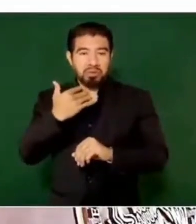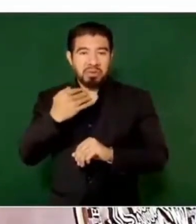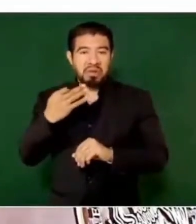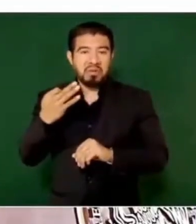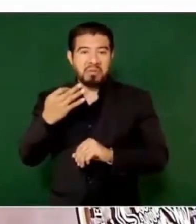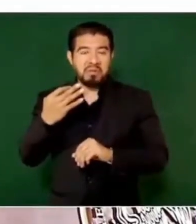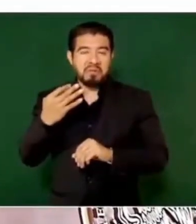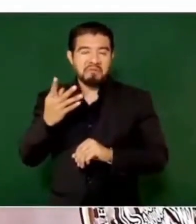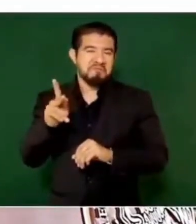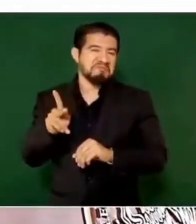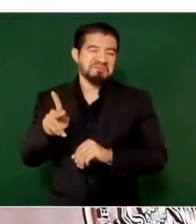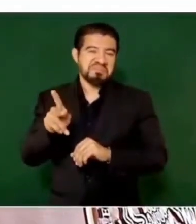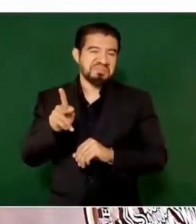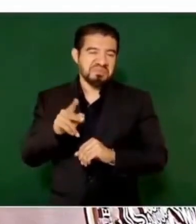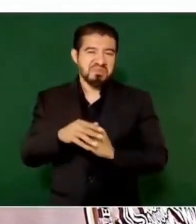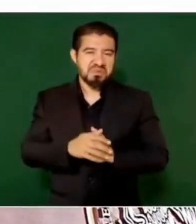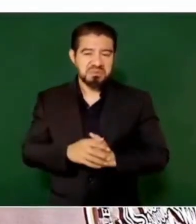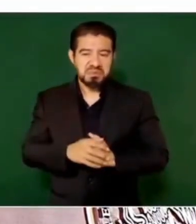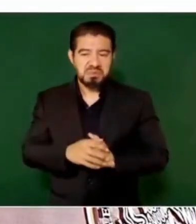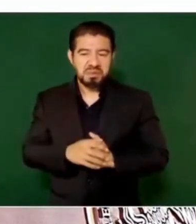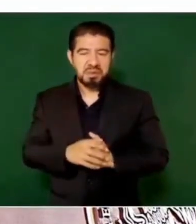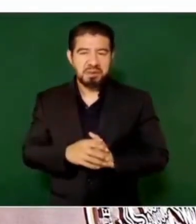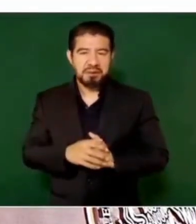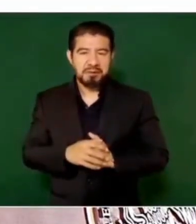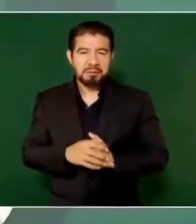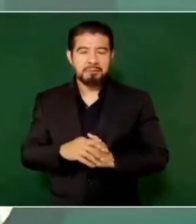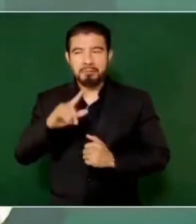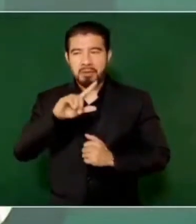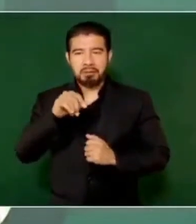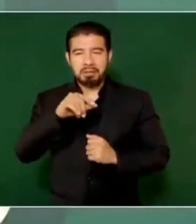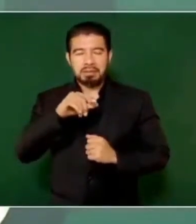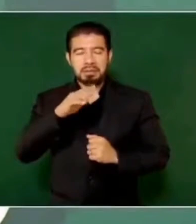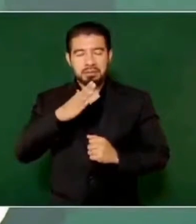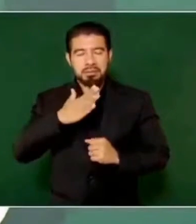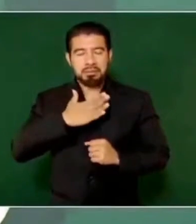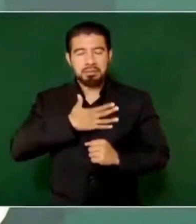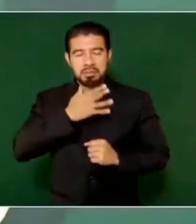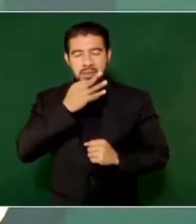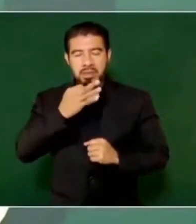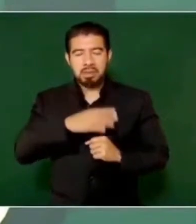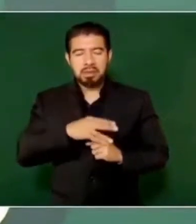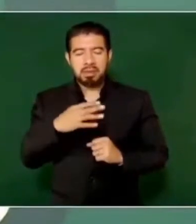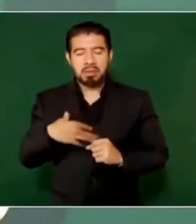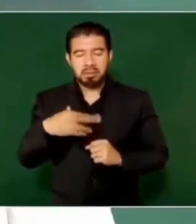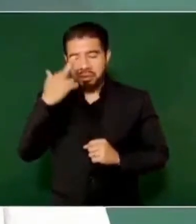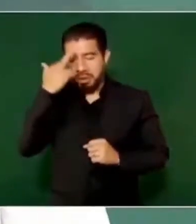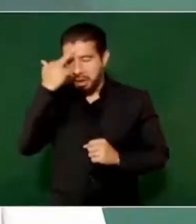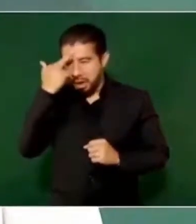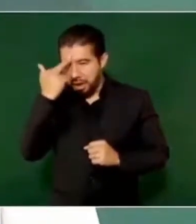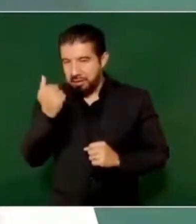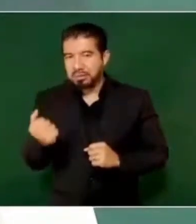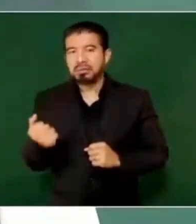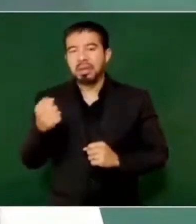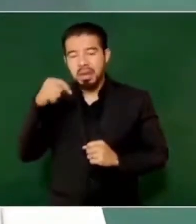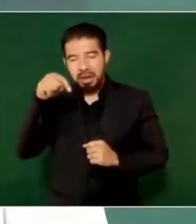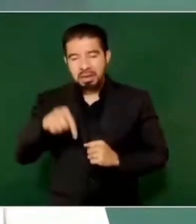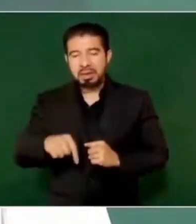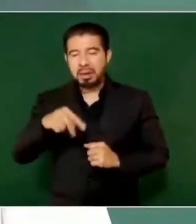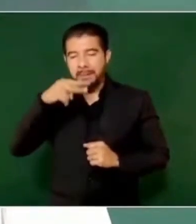al final podría decir que teníamos razón. Es el principal problema de